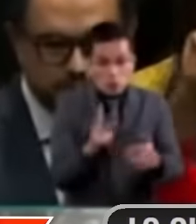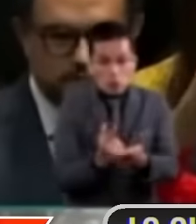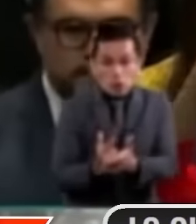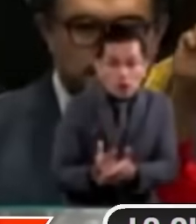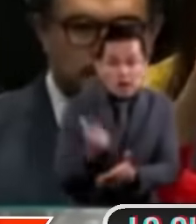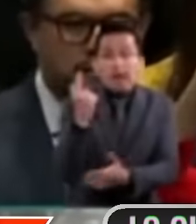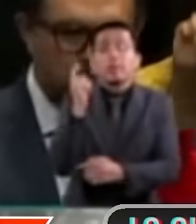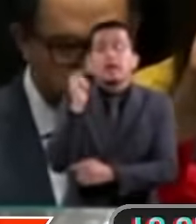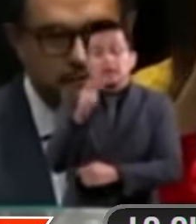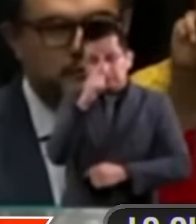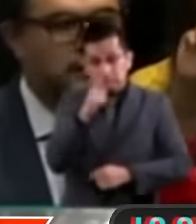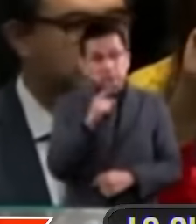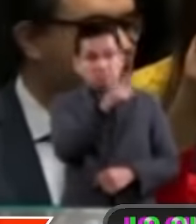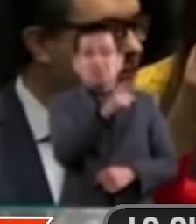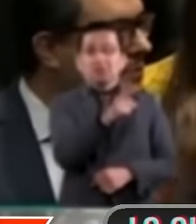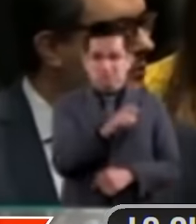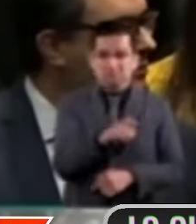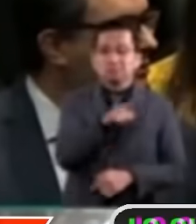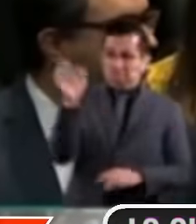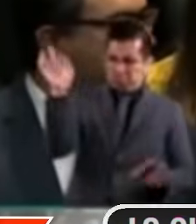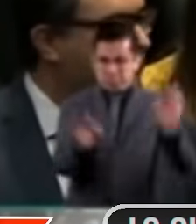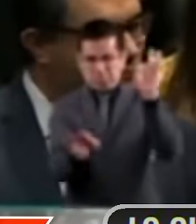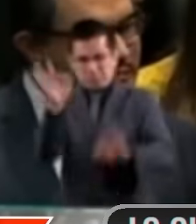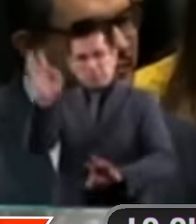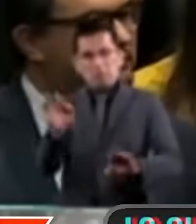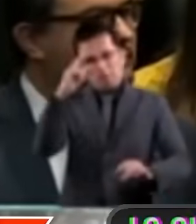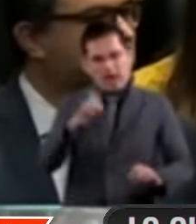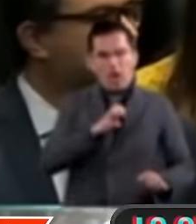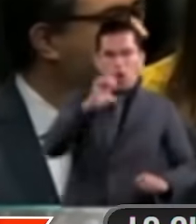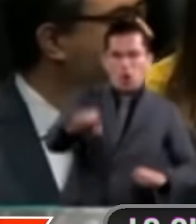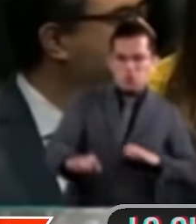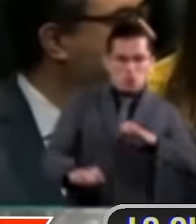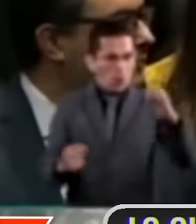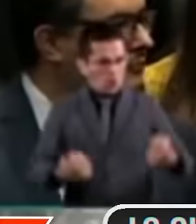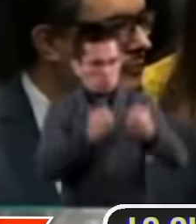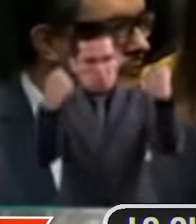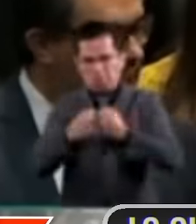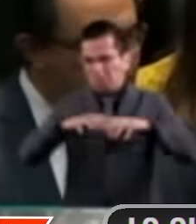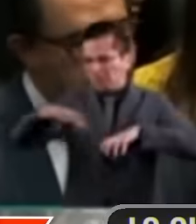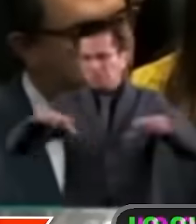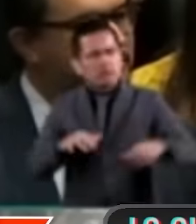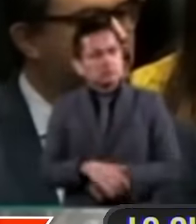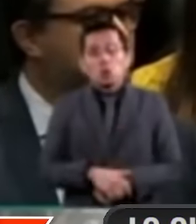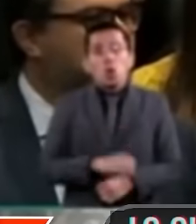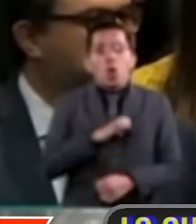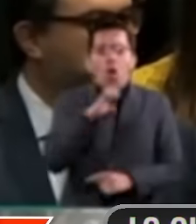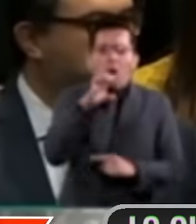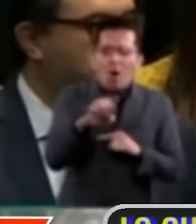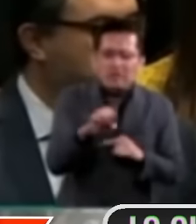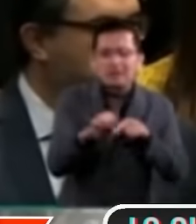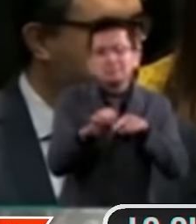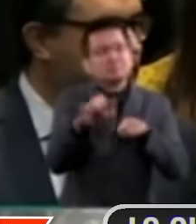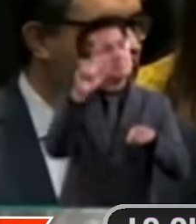es el odio y la división que han sembrado. Señoras y señores, odiar es el verbo de este